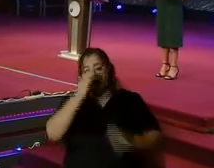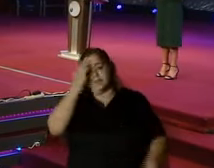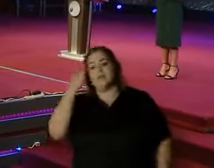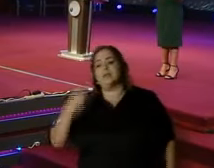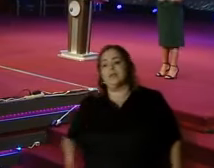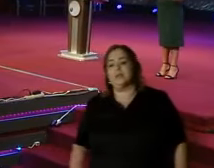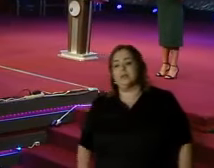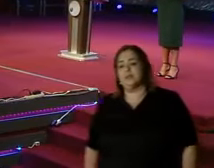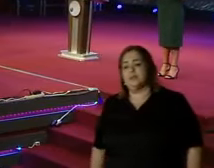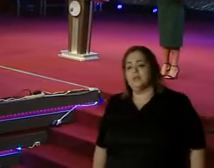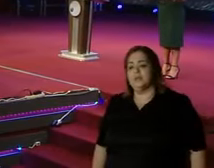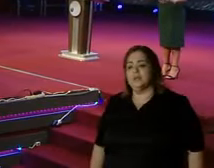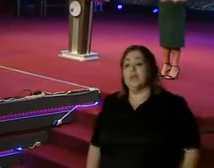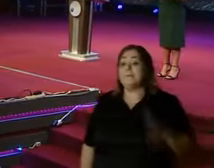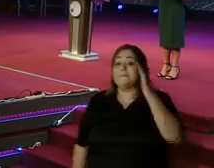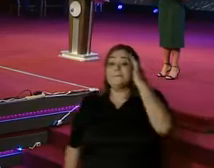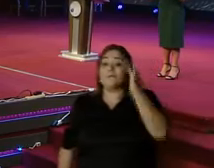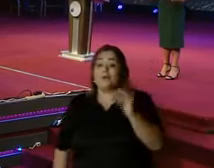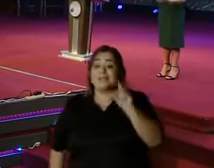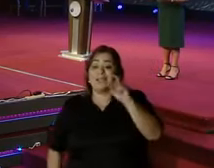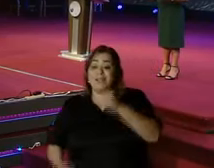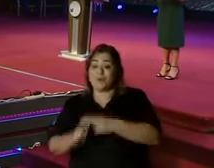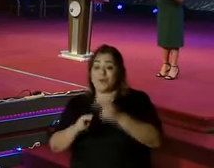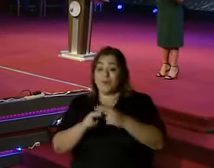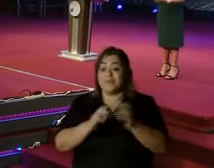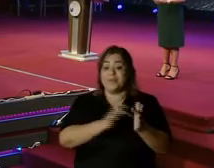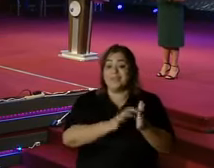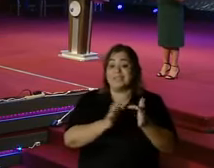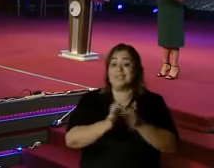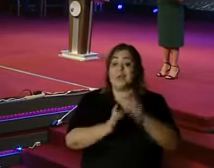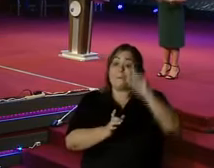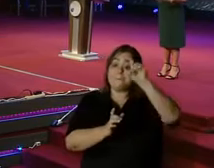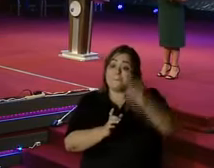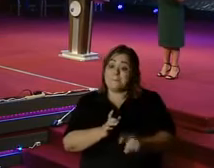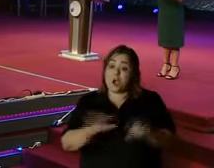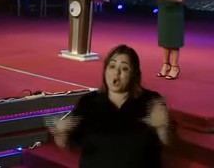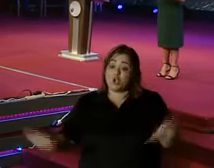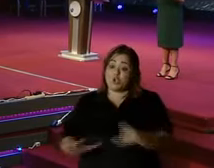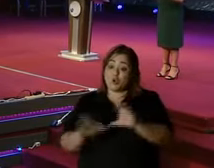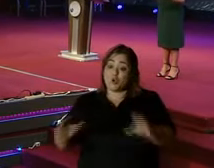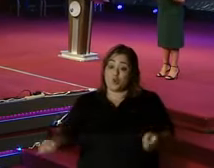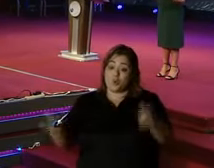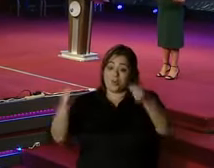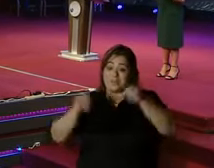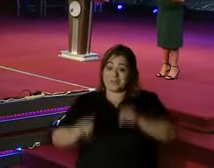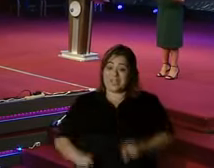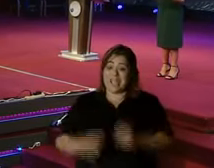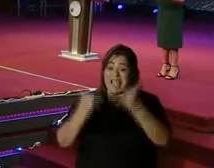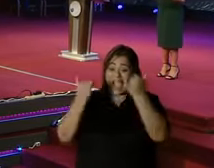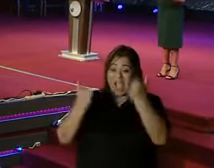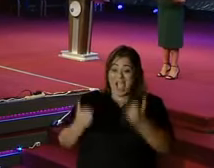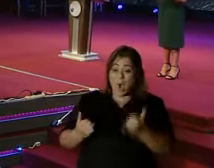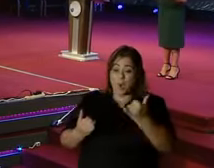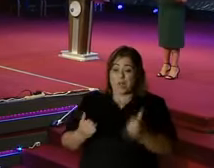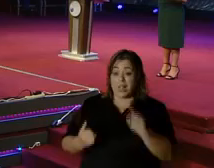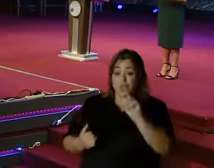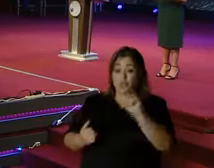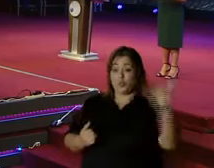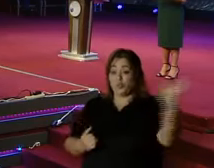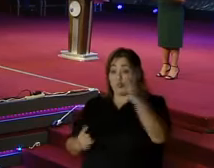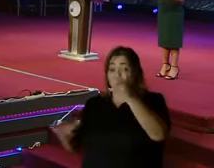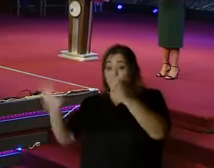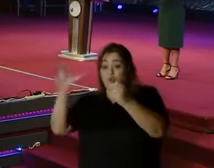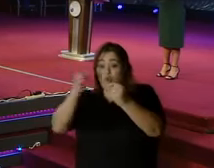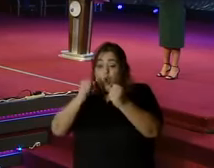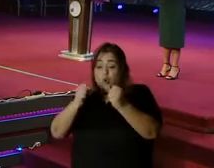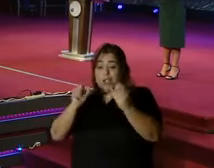nombre, algo tiene que suceder. Ponle nombre a tu milagro en esta hora. Aleluya.